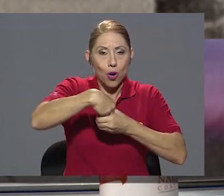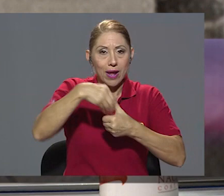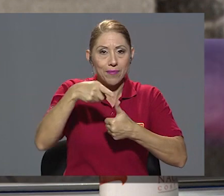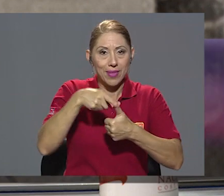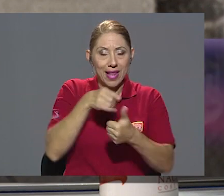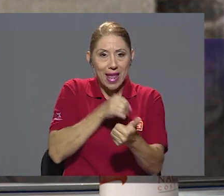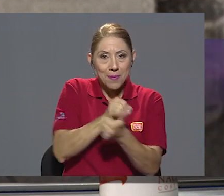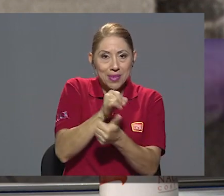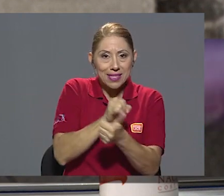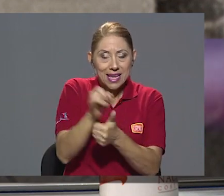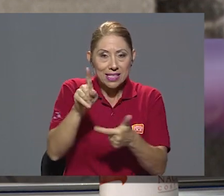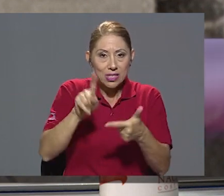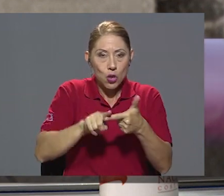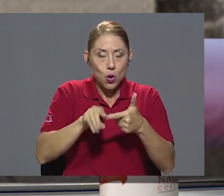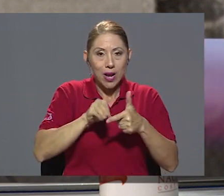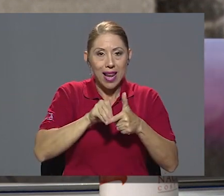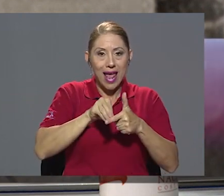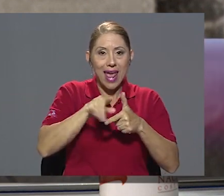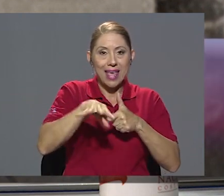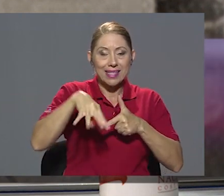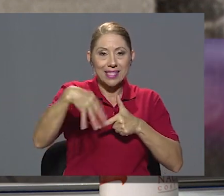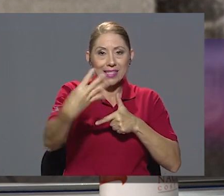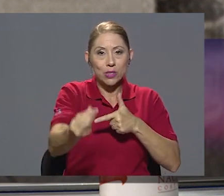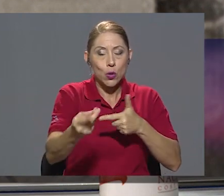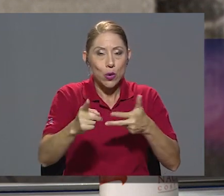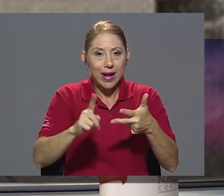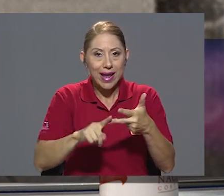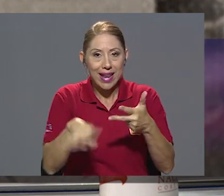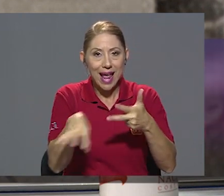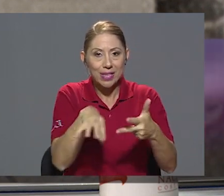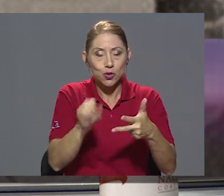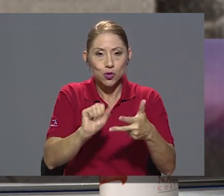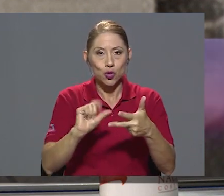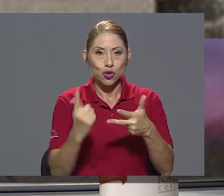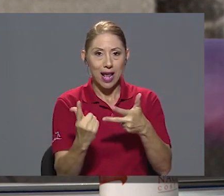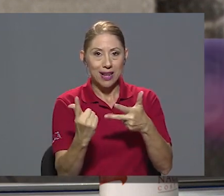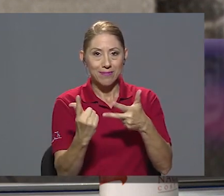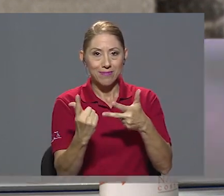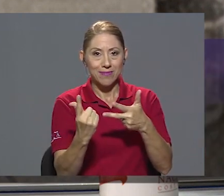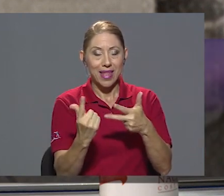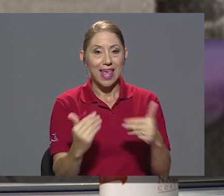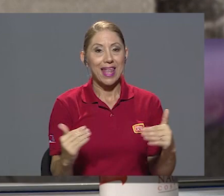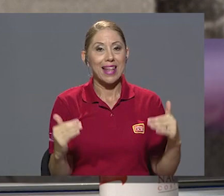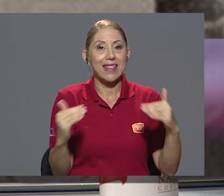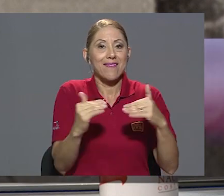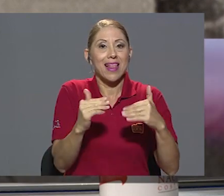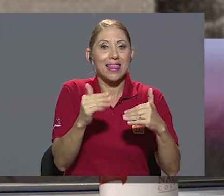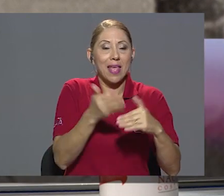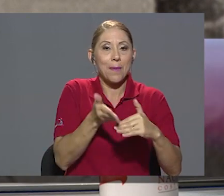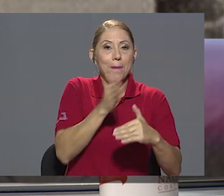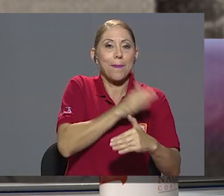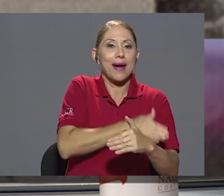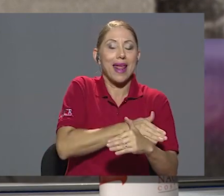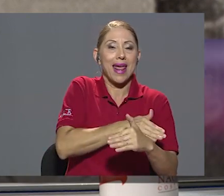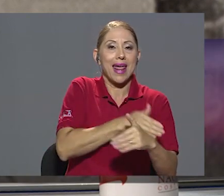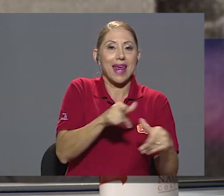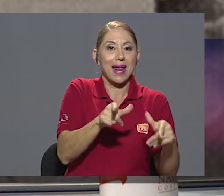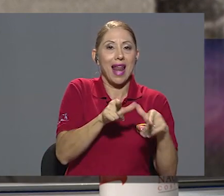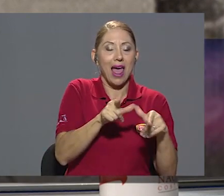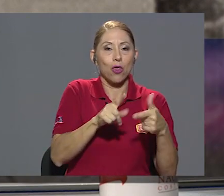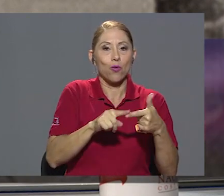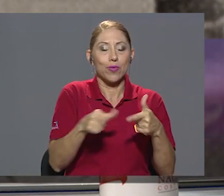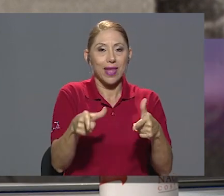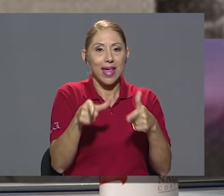la investigación, la extensión y la acción social en el nivel de pregrado, grado y